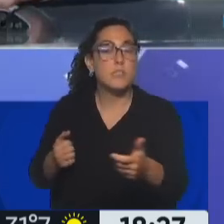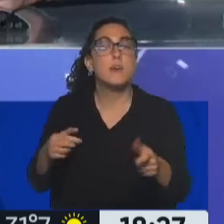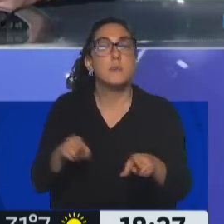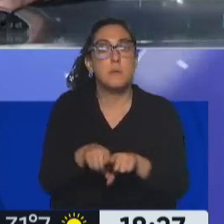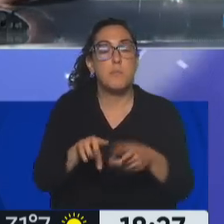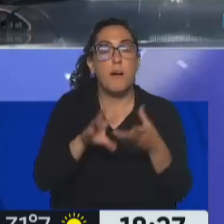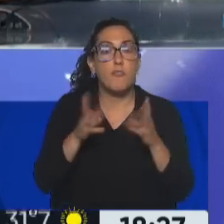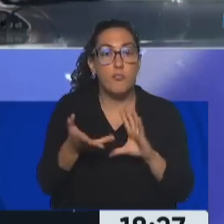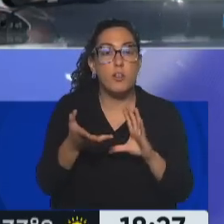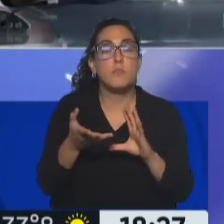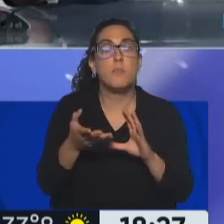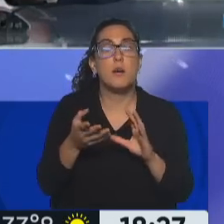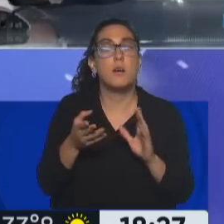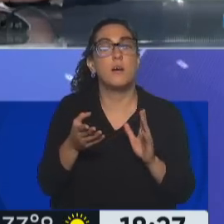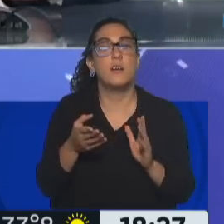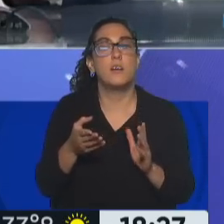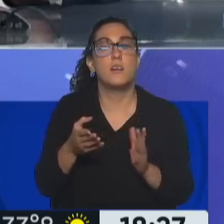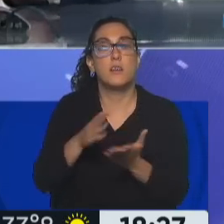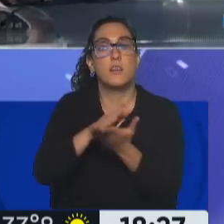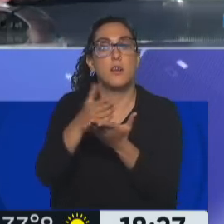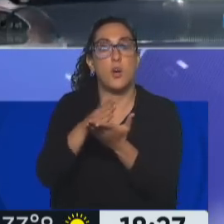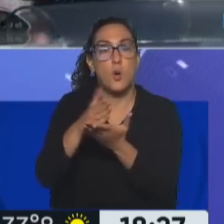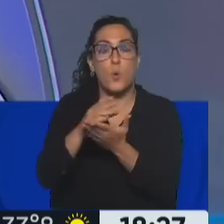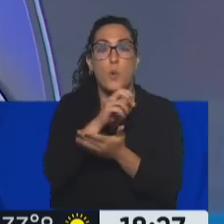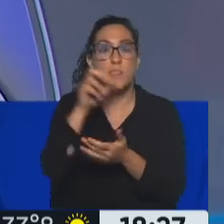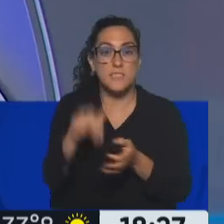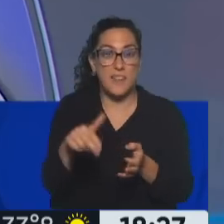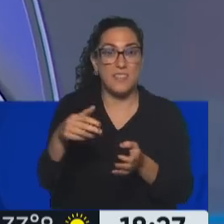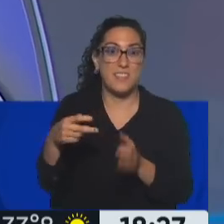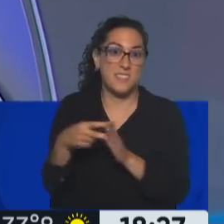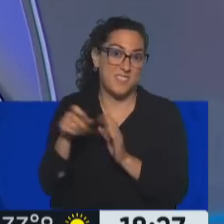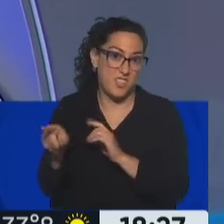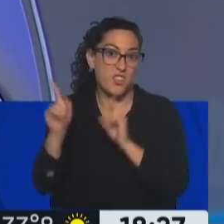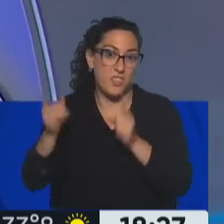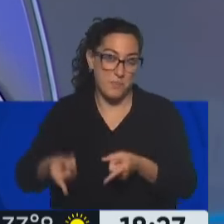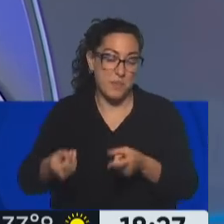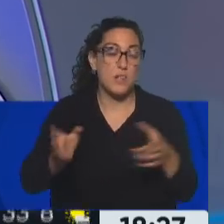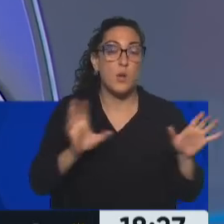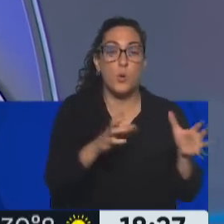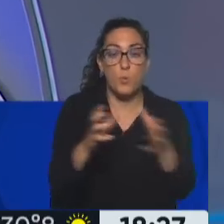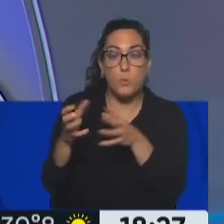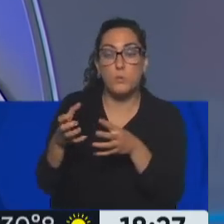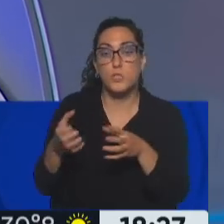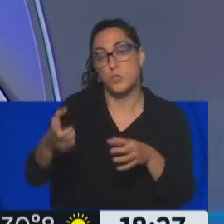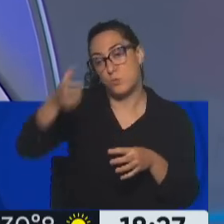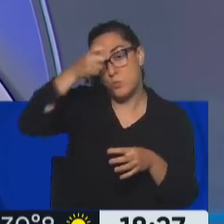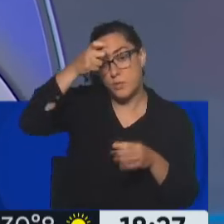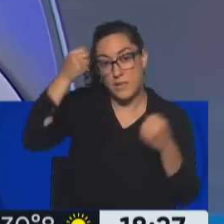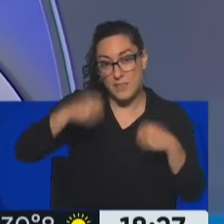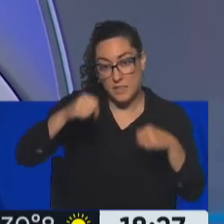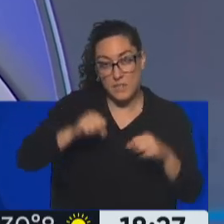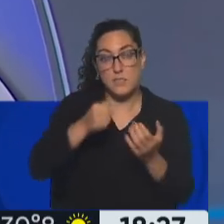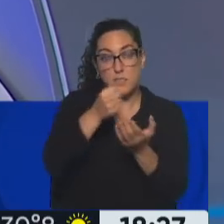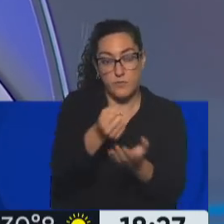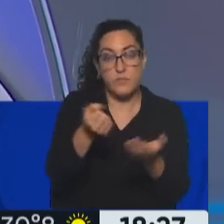como linda con este país la región del Kurdistán sirio. Respecto de los grupos que Turquía ha formado, entrenado y